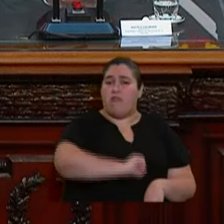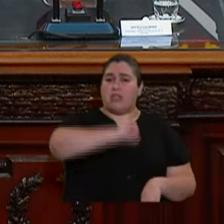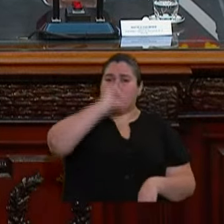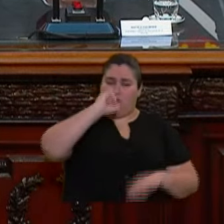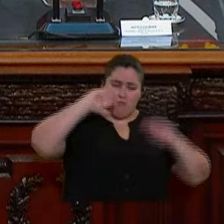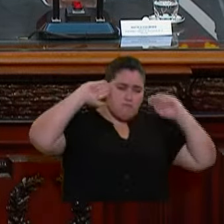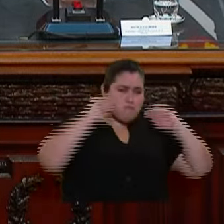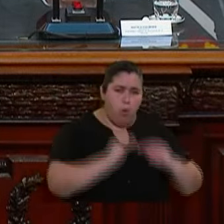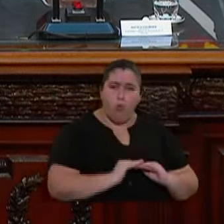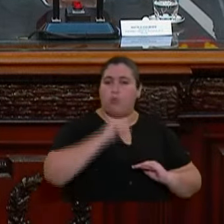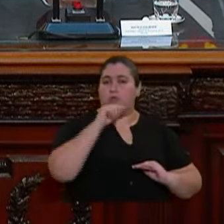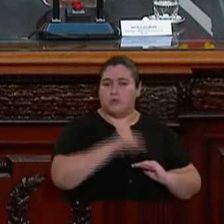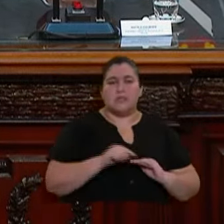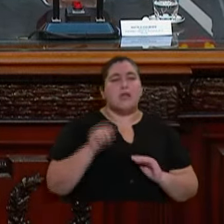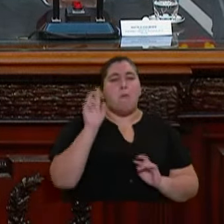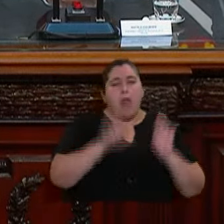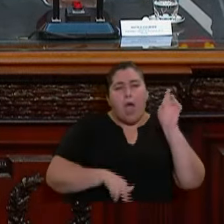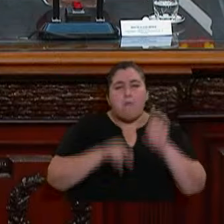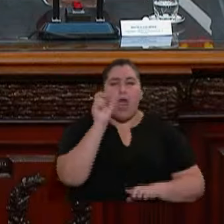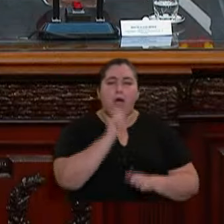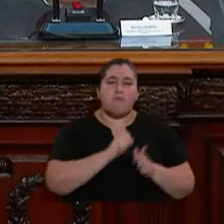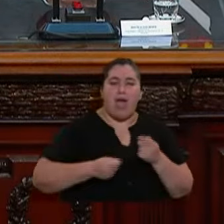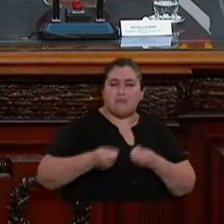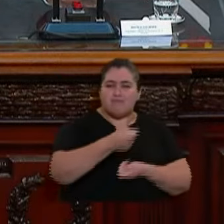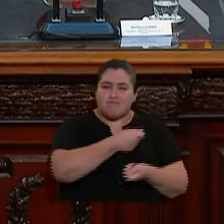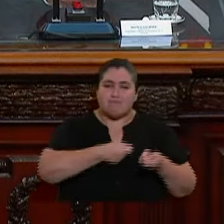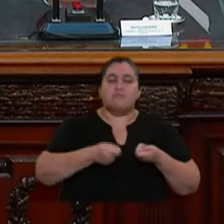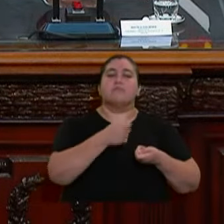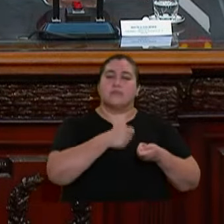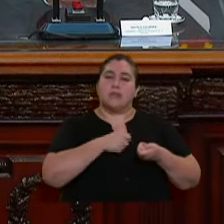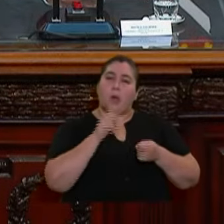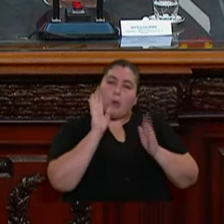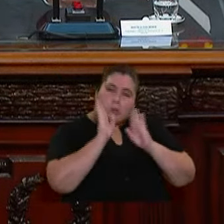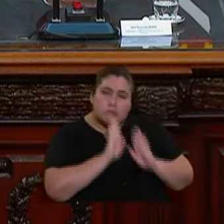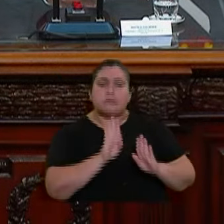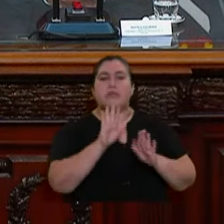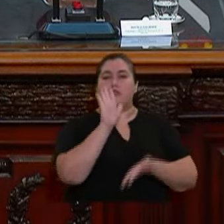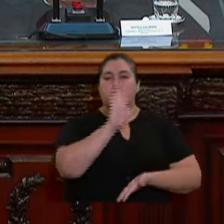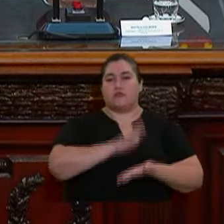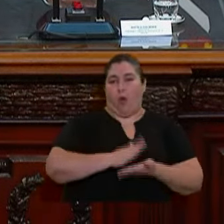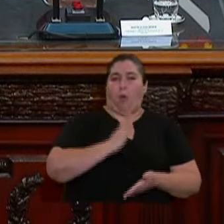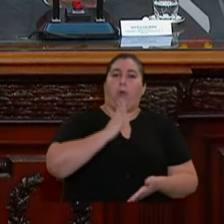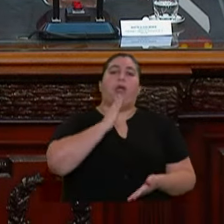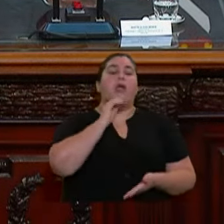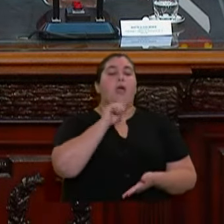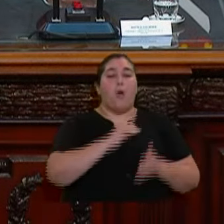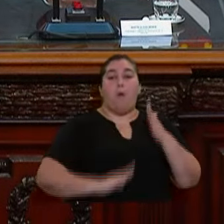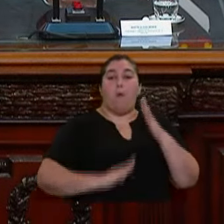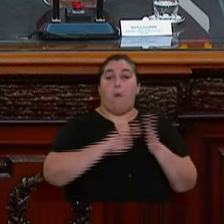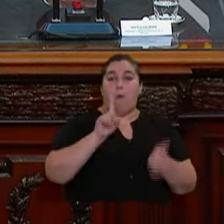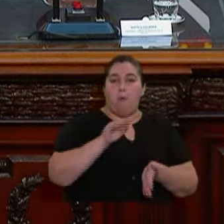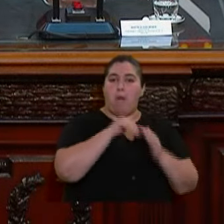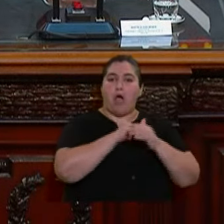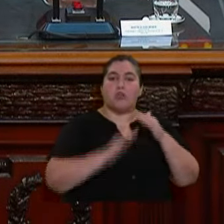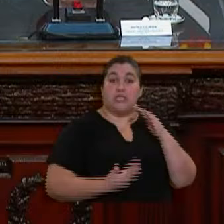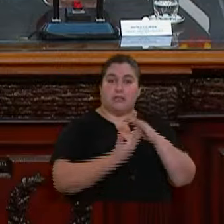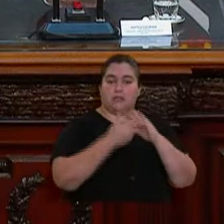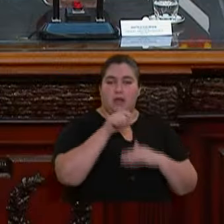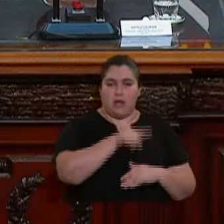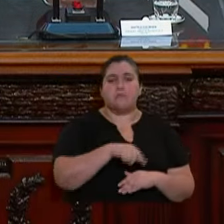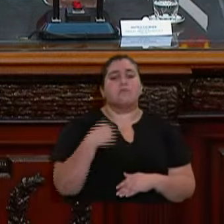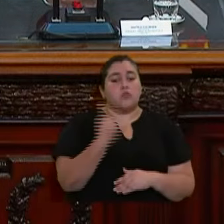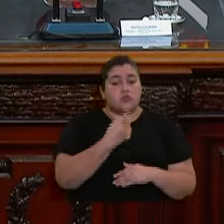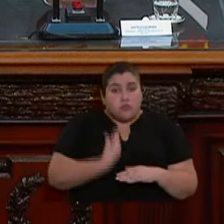través de un ambicioso programa financiero avanzamos con el saneamiento del balance del Banco Central. De hecho, desde que llegamos